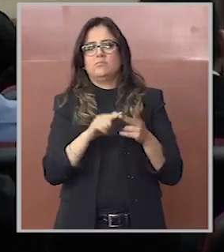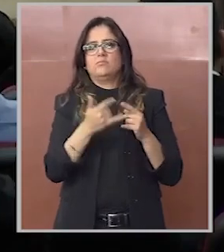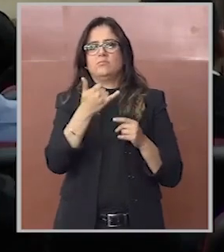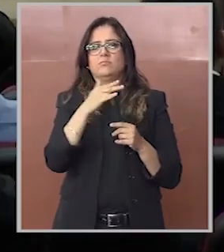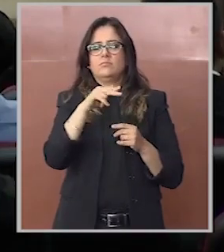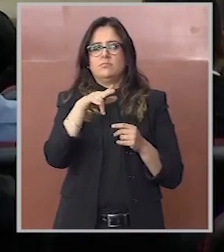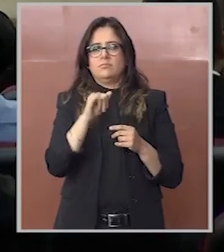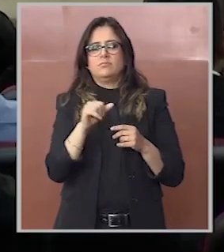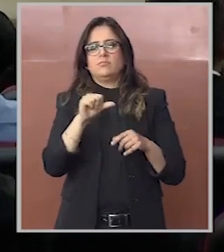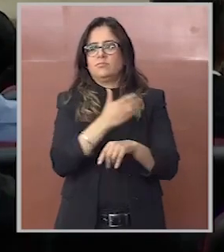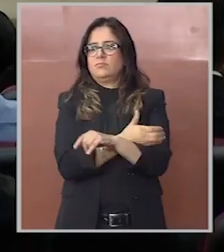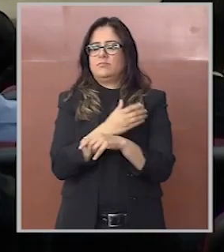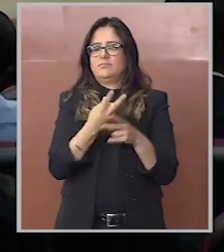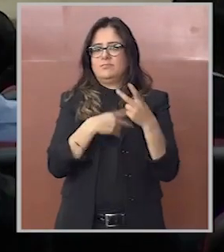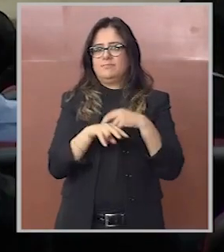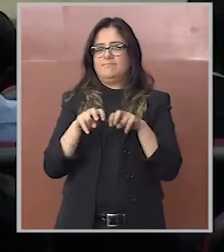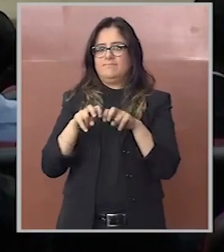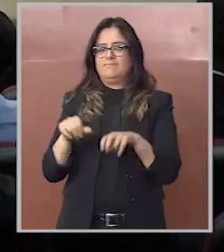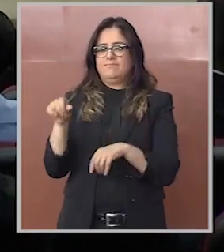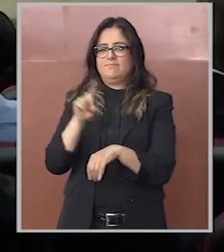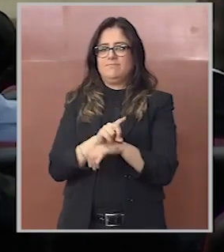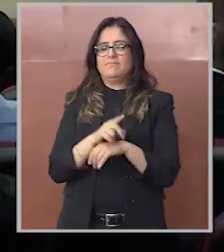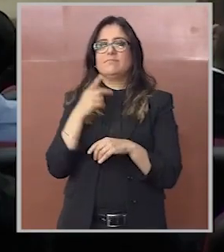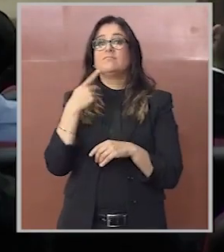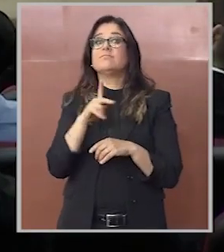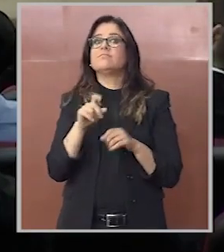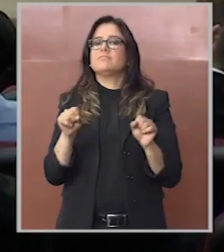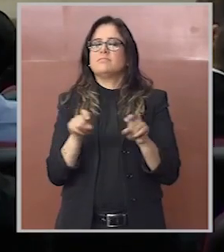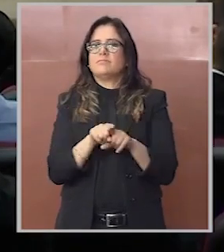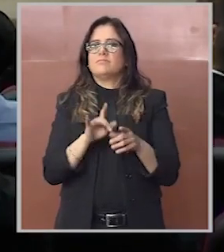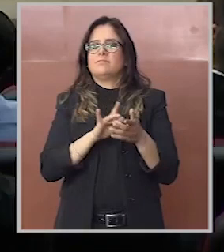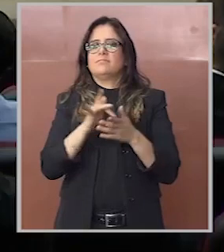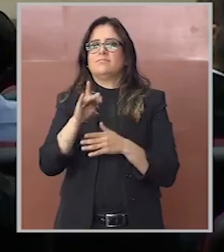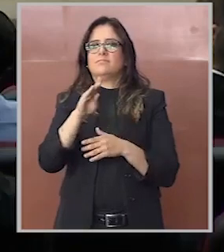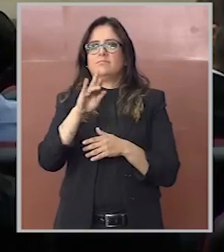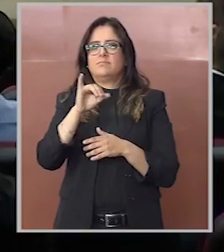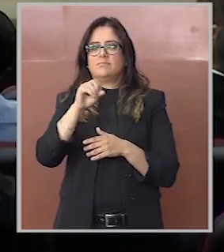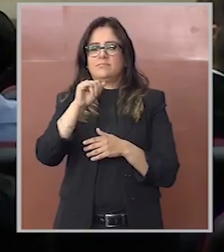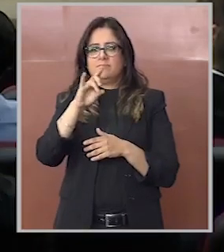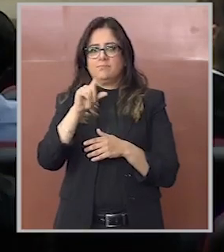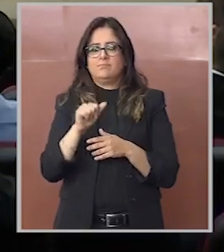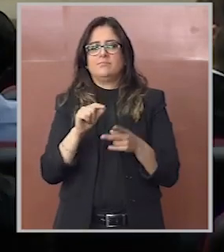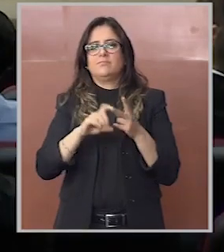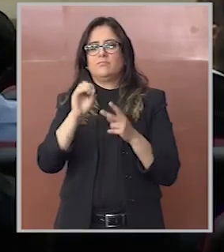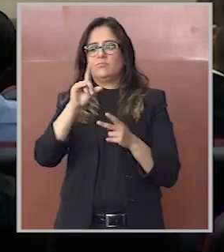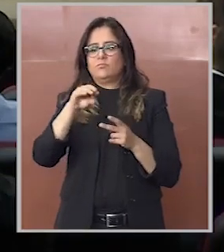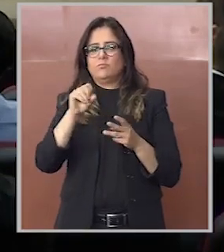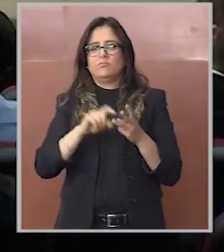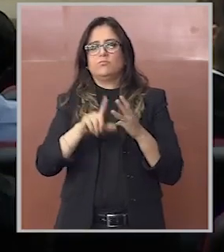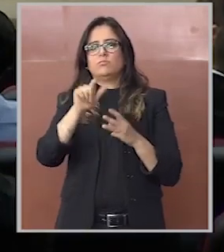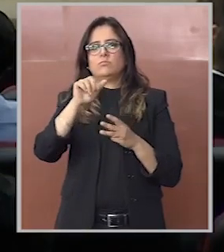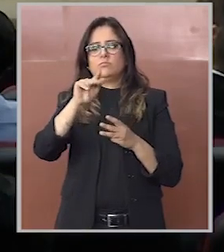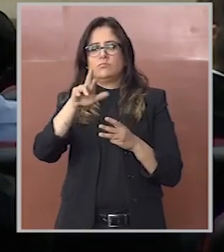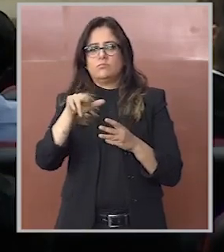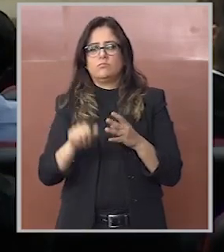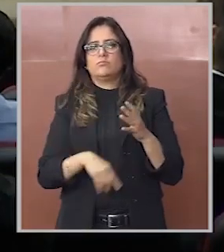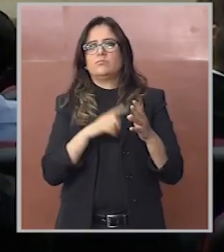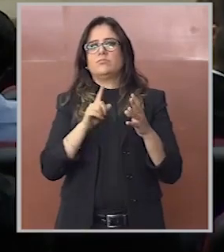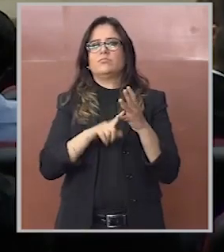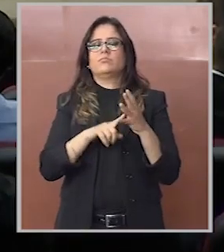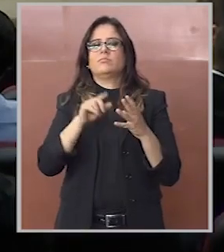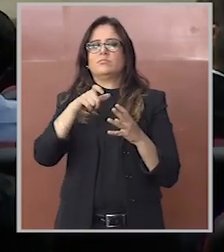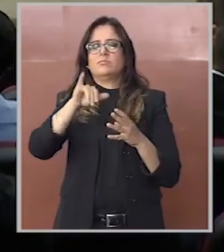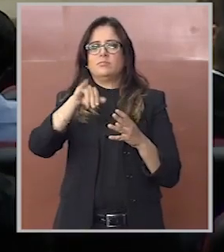Briseida Alicia chauri Olmos a Laura próspero Benítez larisa Ortiz Quintero a Camelia Gaspar a marel Ramón